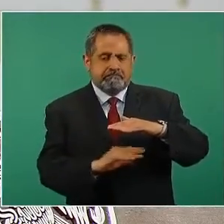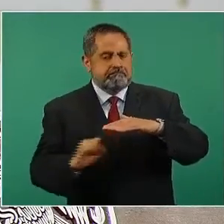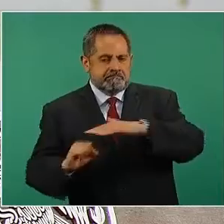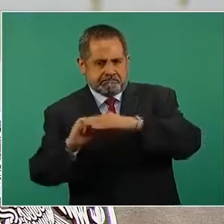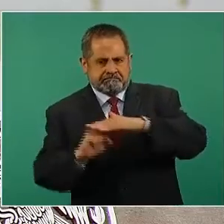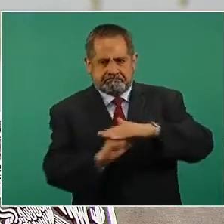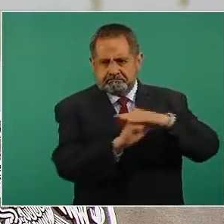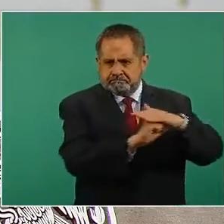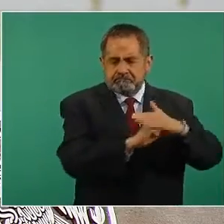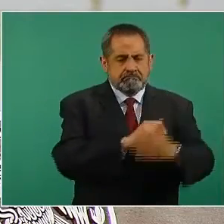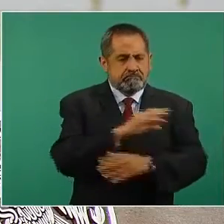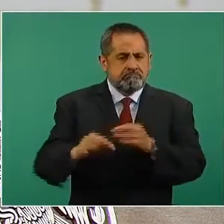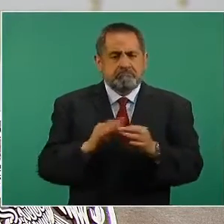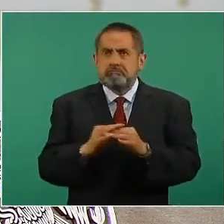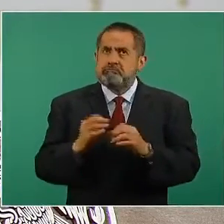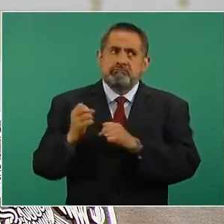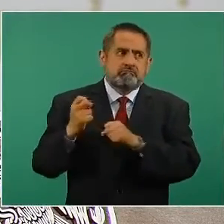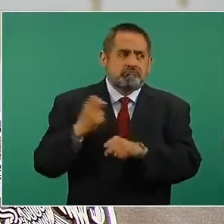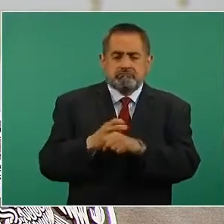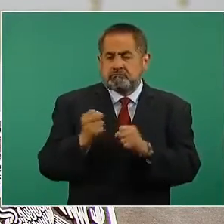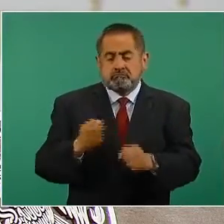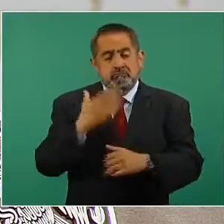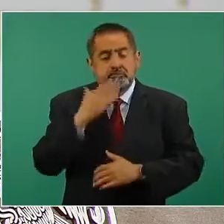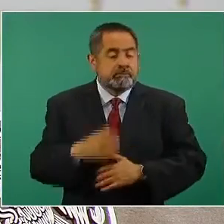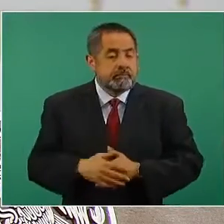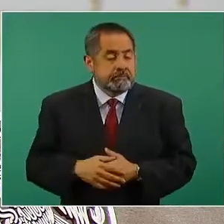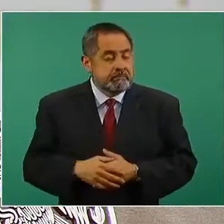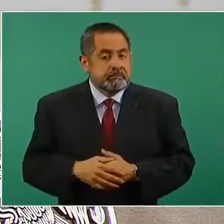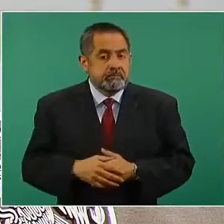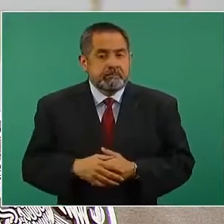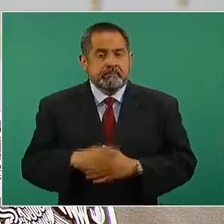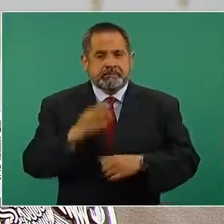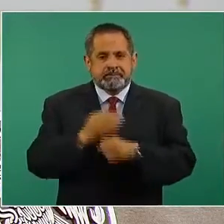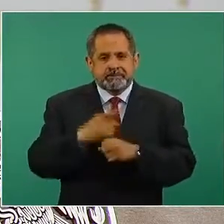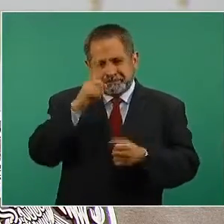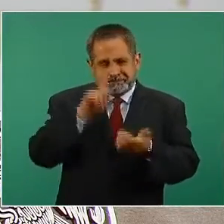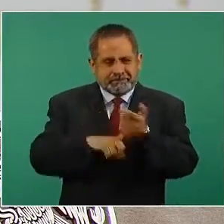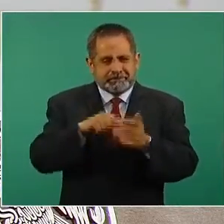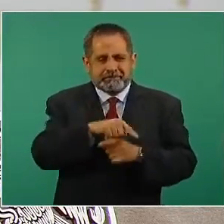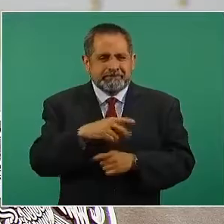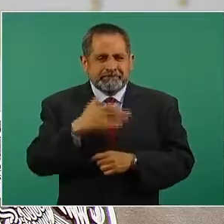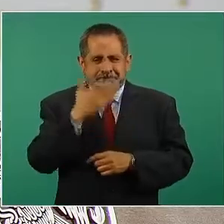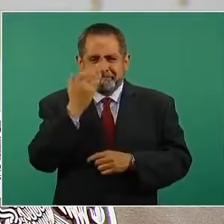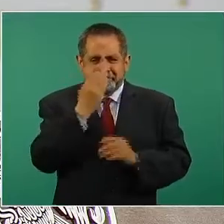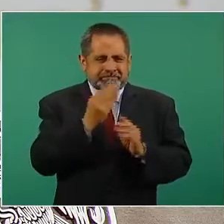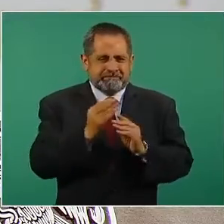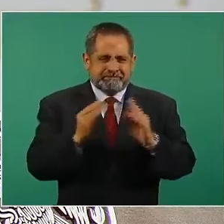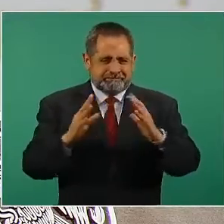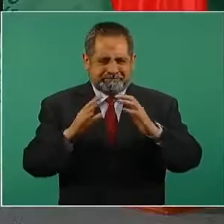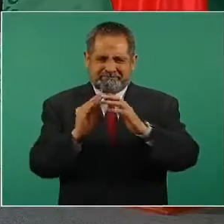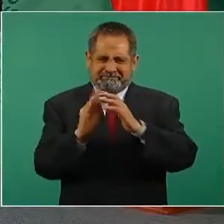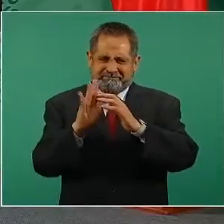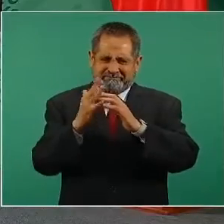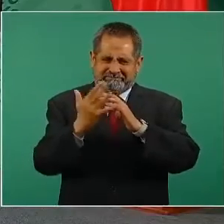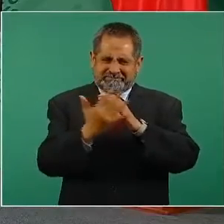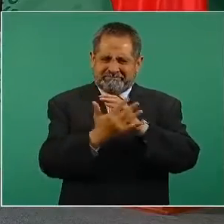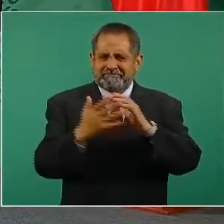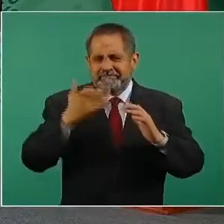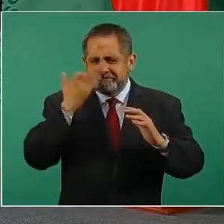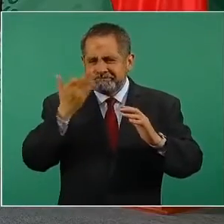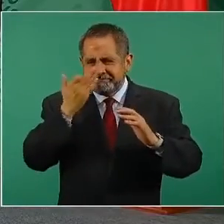un trabajo muy muy puntual en esto. Se está retirando la flora parásita que se ve en las cúpulas, se sellan